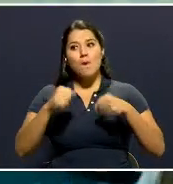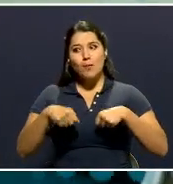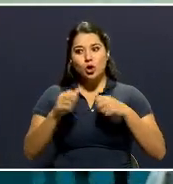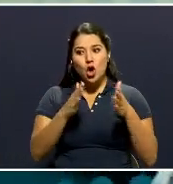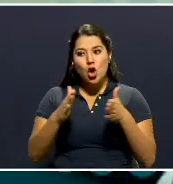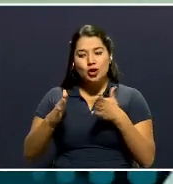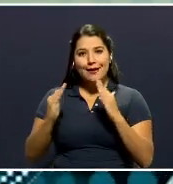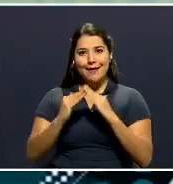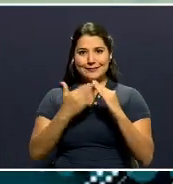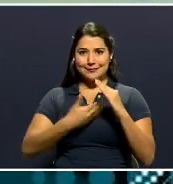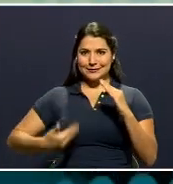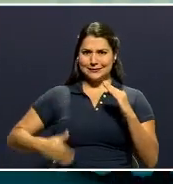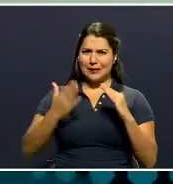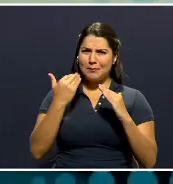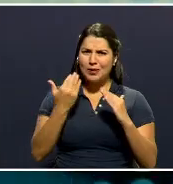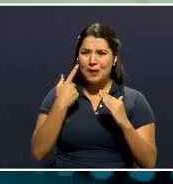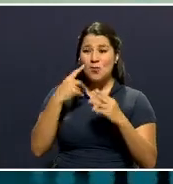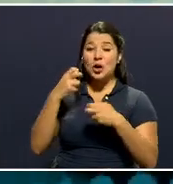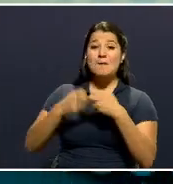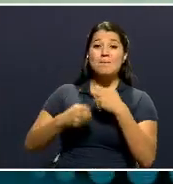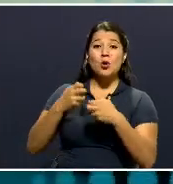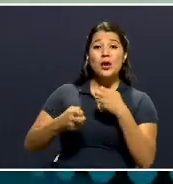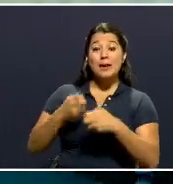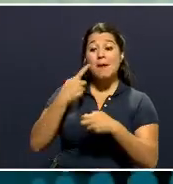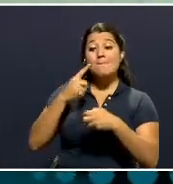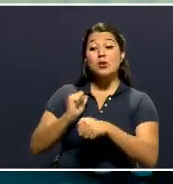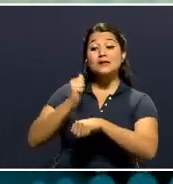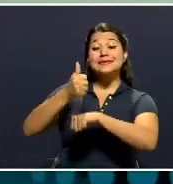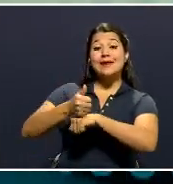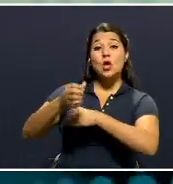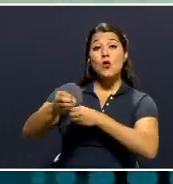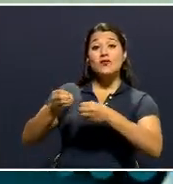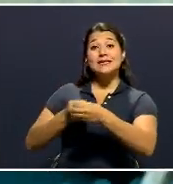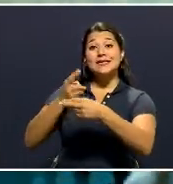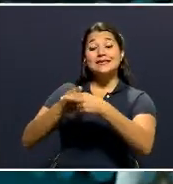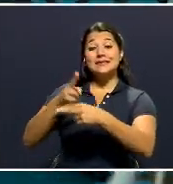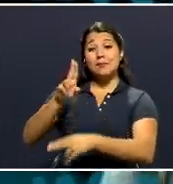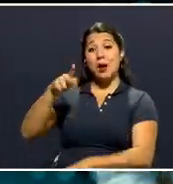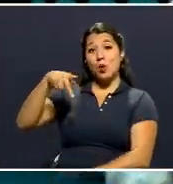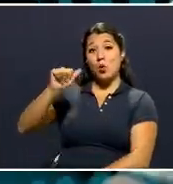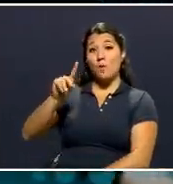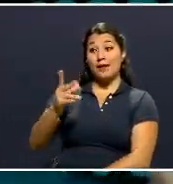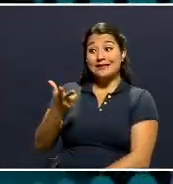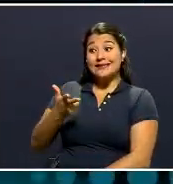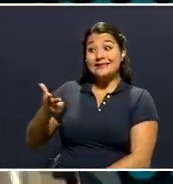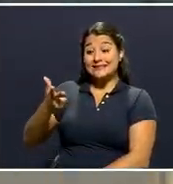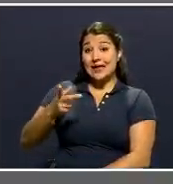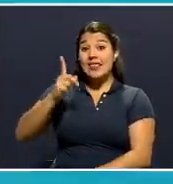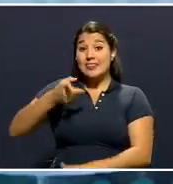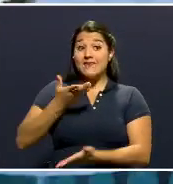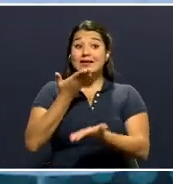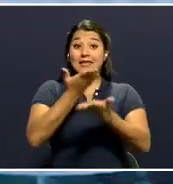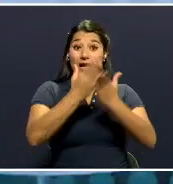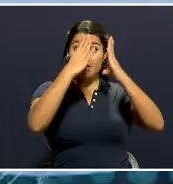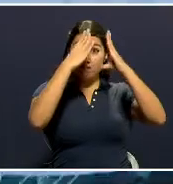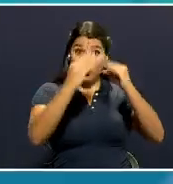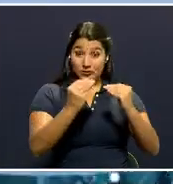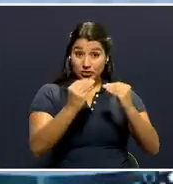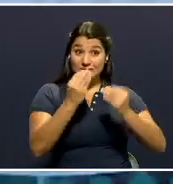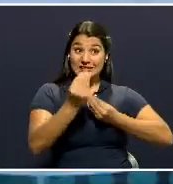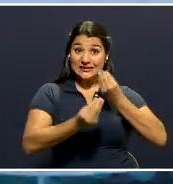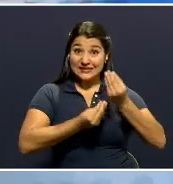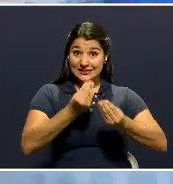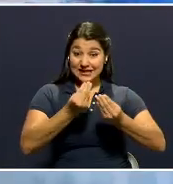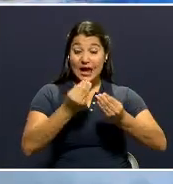casa tras la polémica con el fallido UPAD. Deberán rendirle un informe en un plazo de 2 meses.